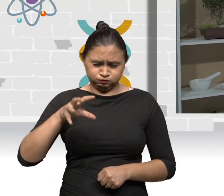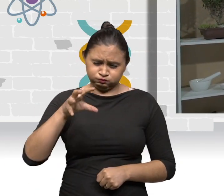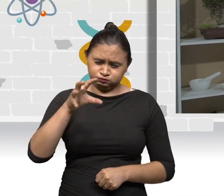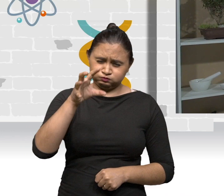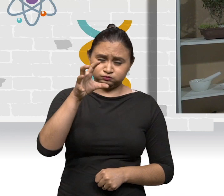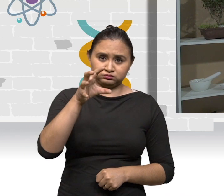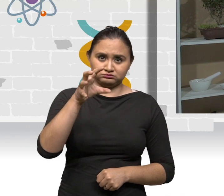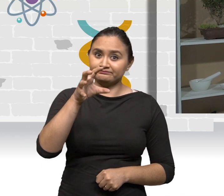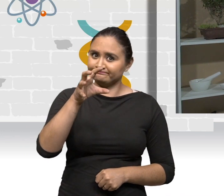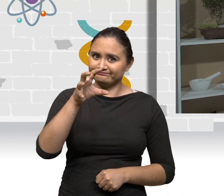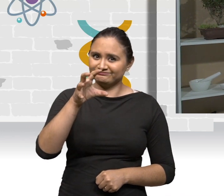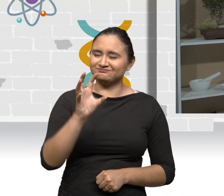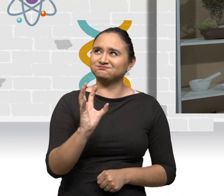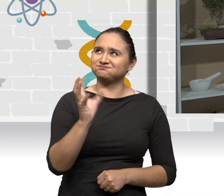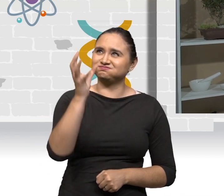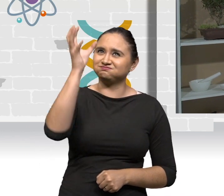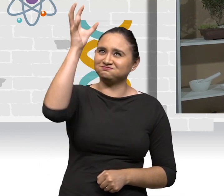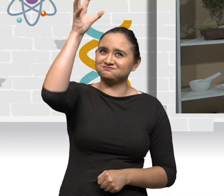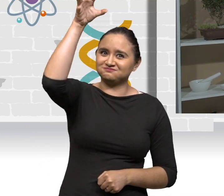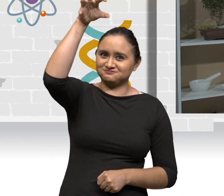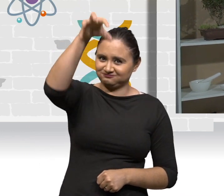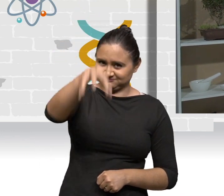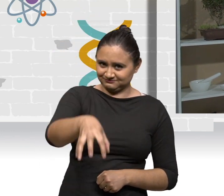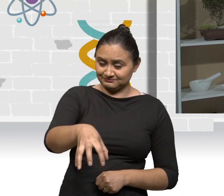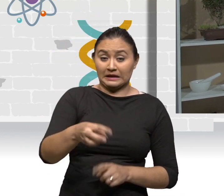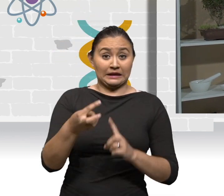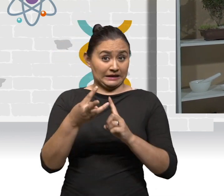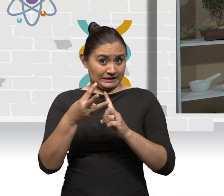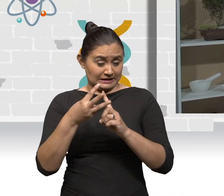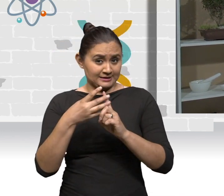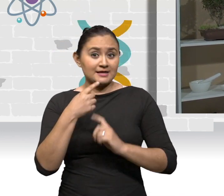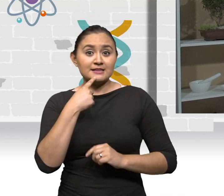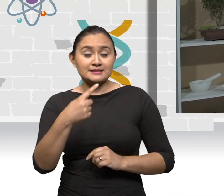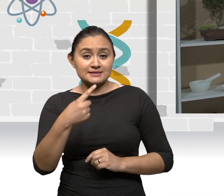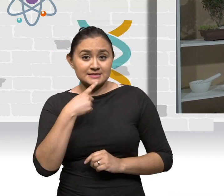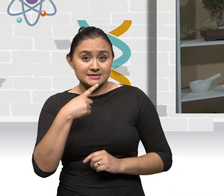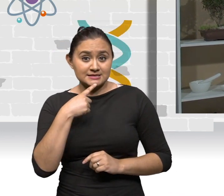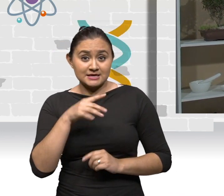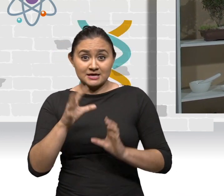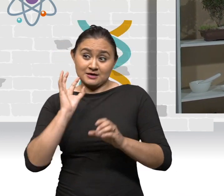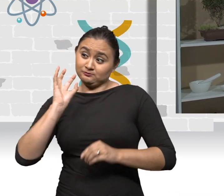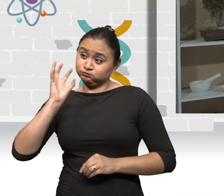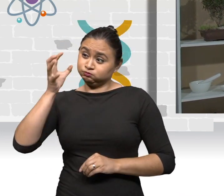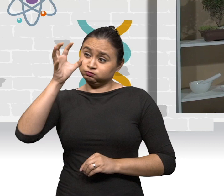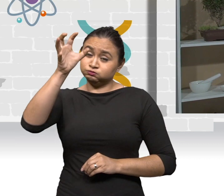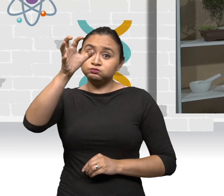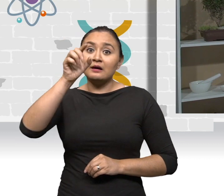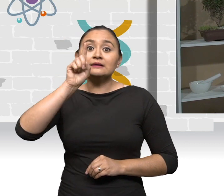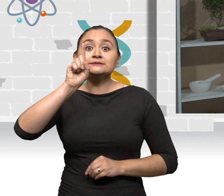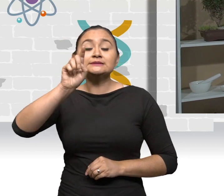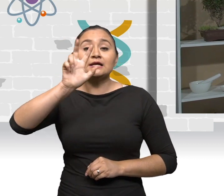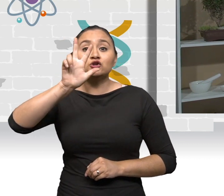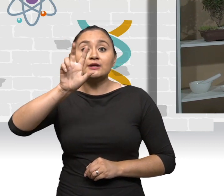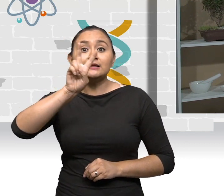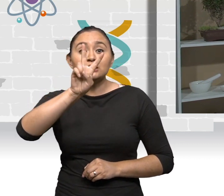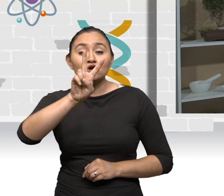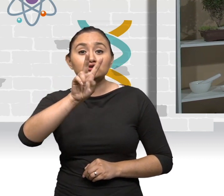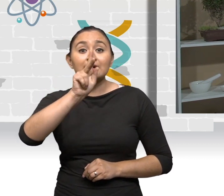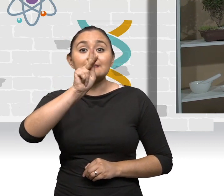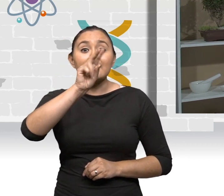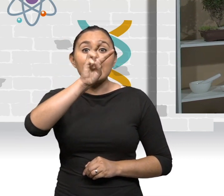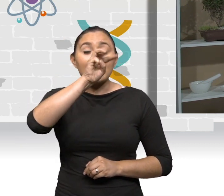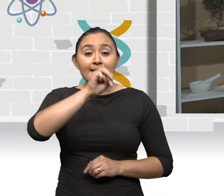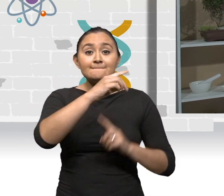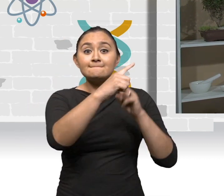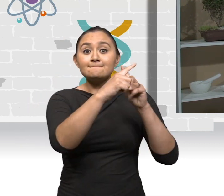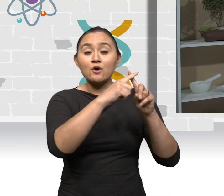élite. En el internet encontré un dato. Una pelota que fue lanzada a 132 km por hora, es